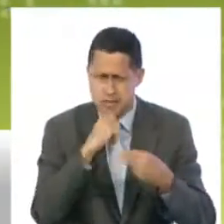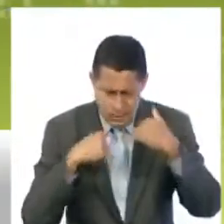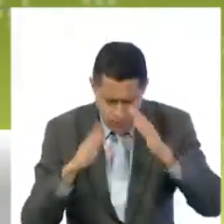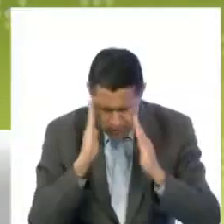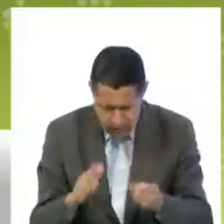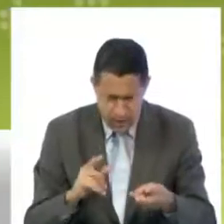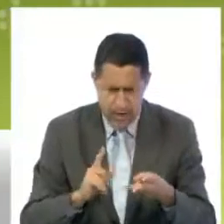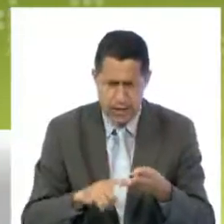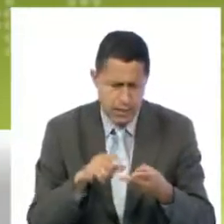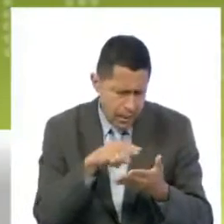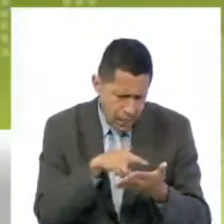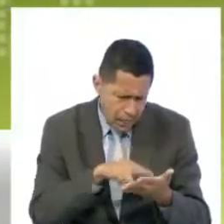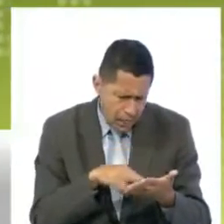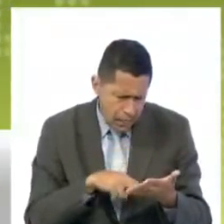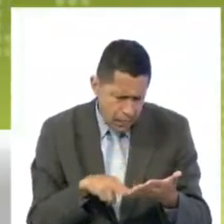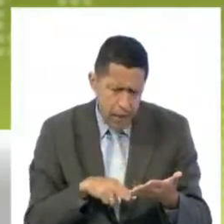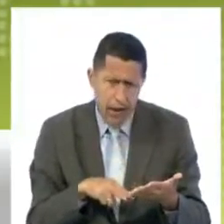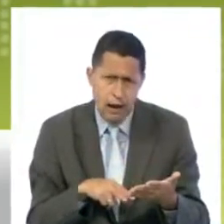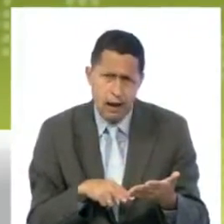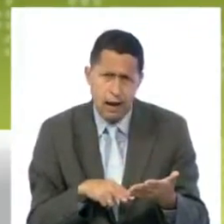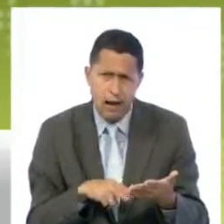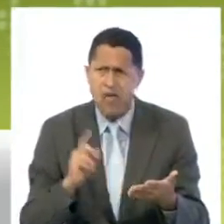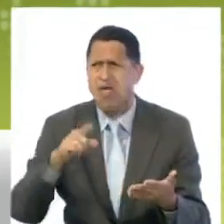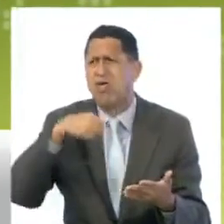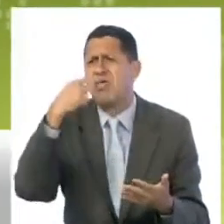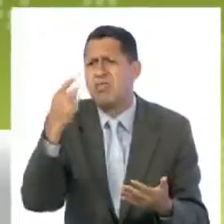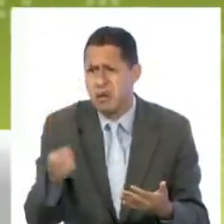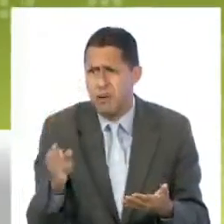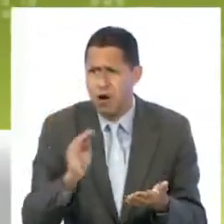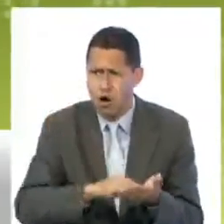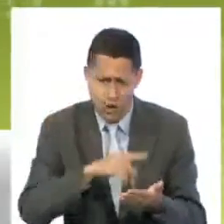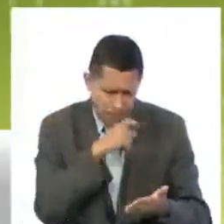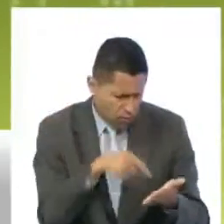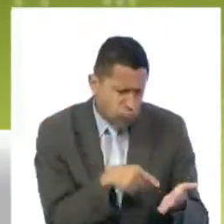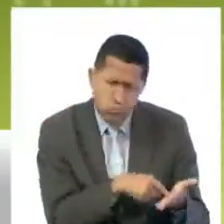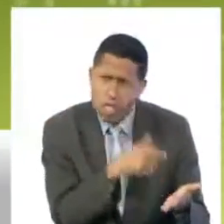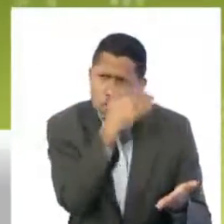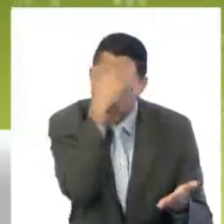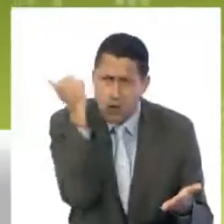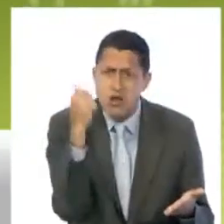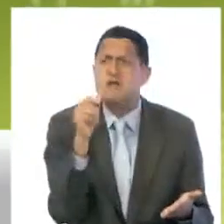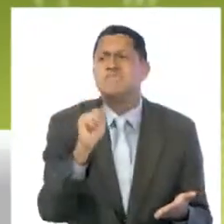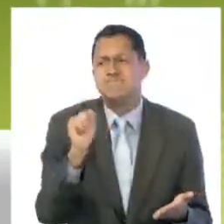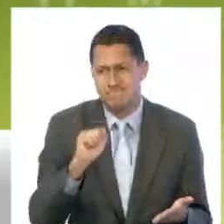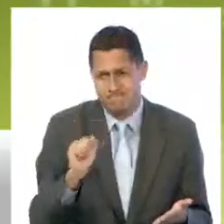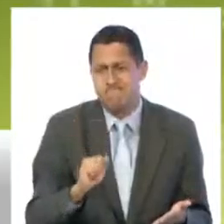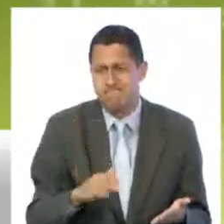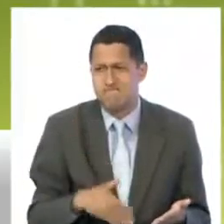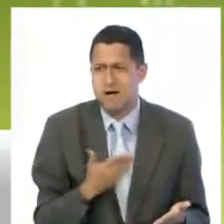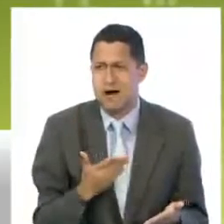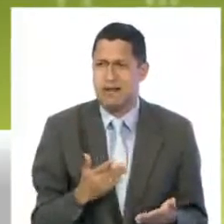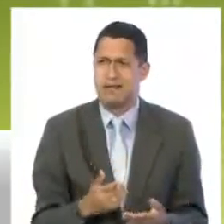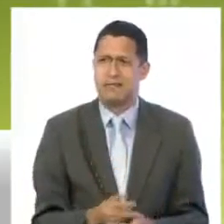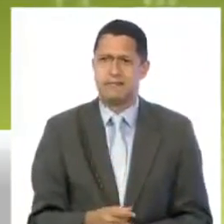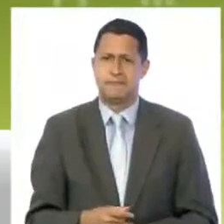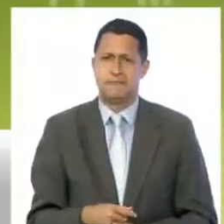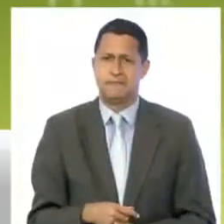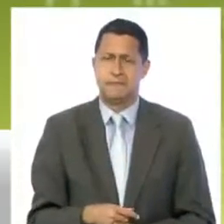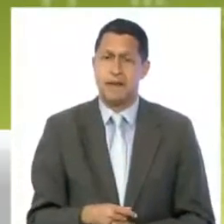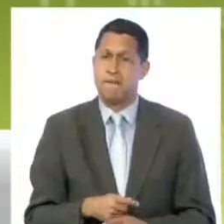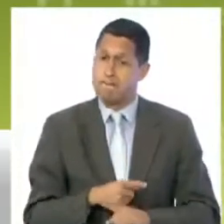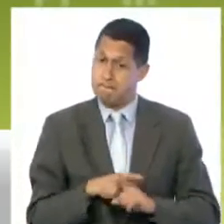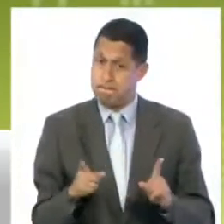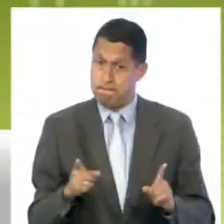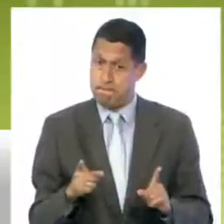los juegos sean para aprender. Es decir, si tú tienes un niño con déficit de atención, no lo puedes poner al aprendizaje, como decir,